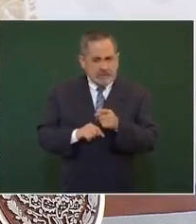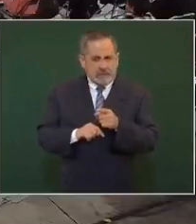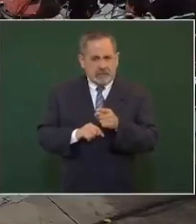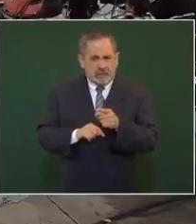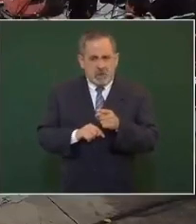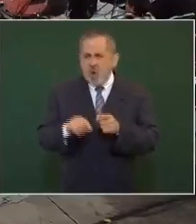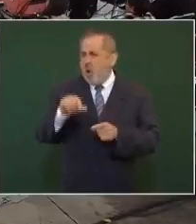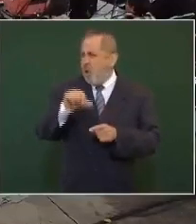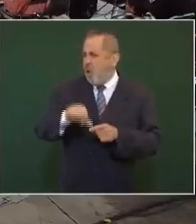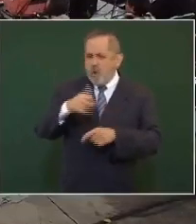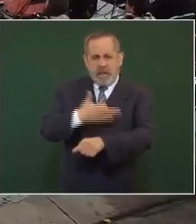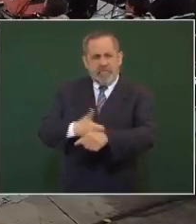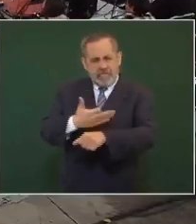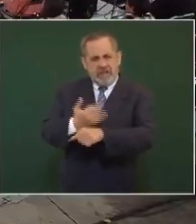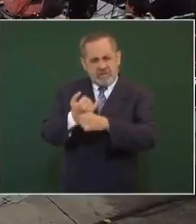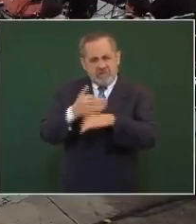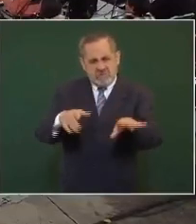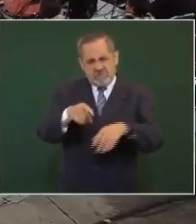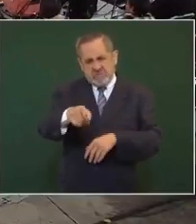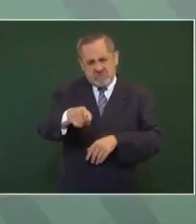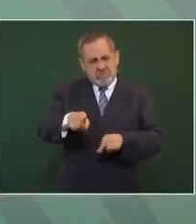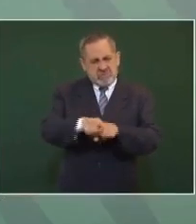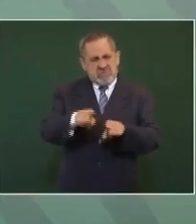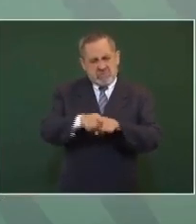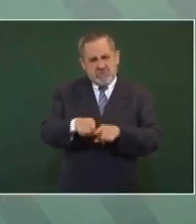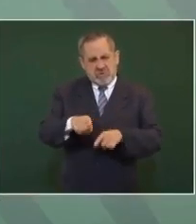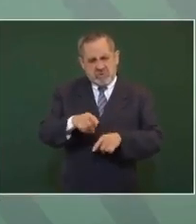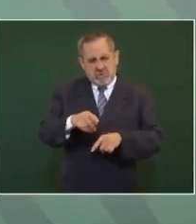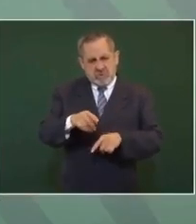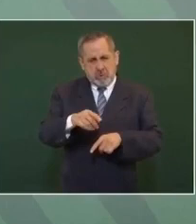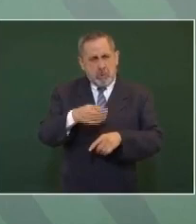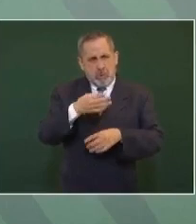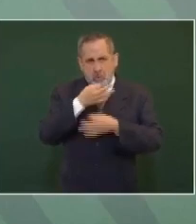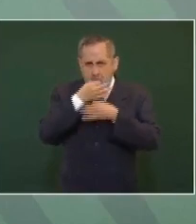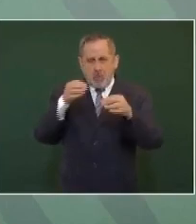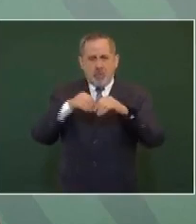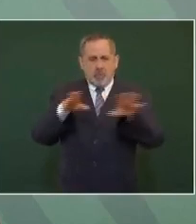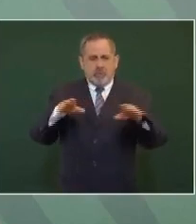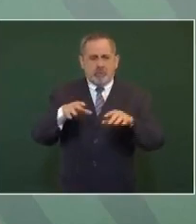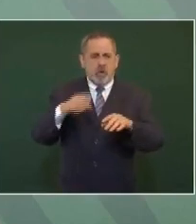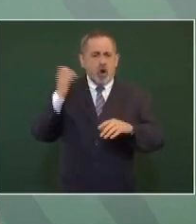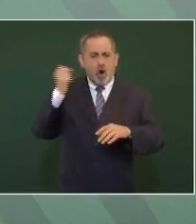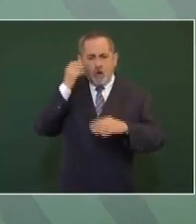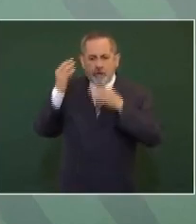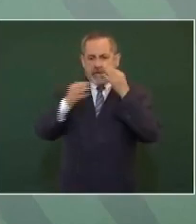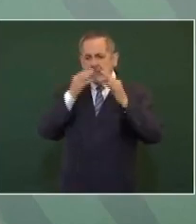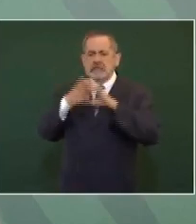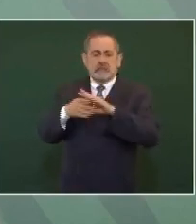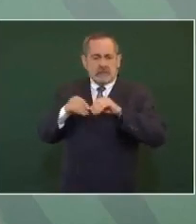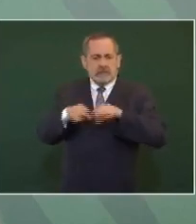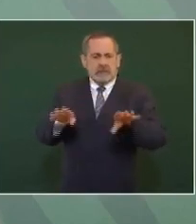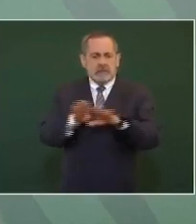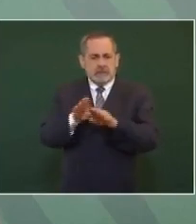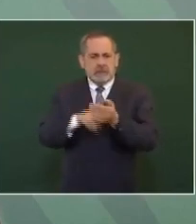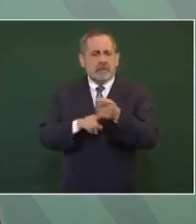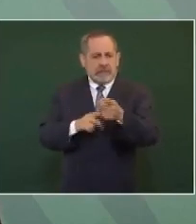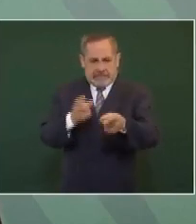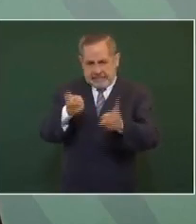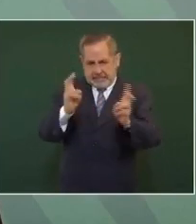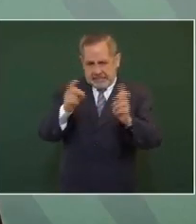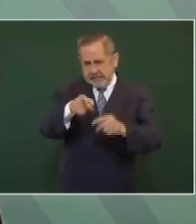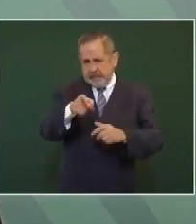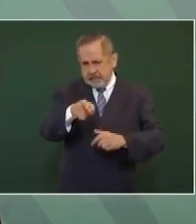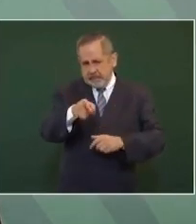la privacidad y a poder ser, pues, quienes tenemos el acceso a nuestros datos, sino que ahora estamos hablando de integridad